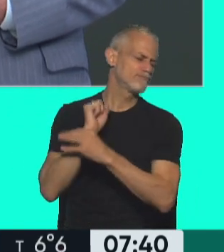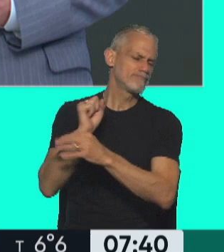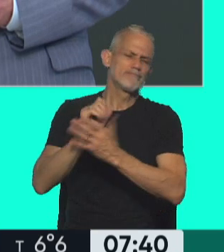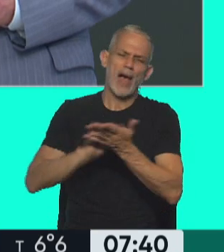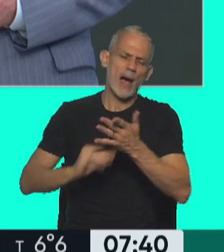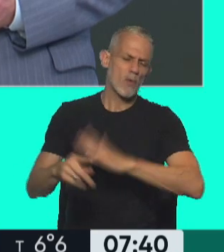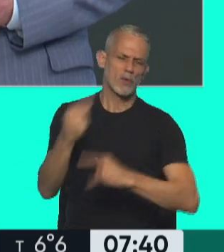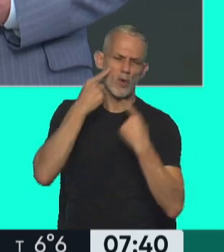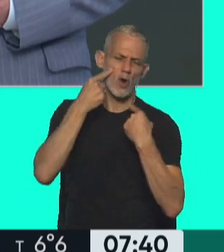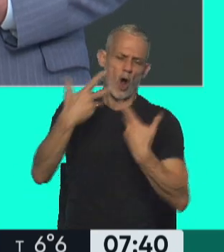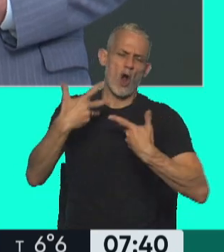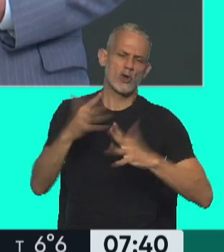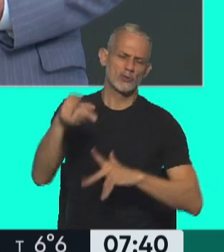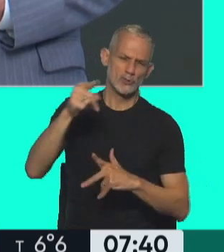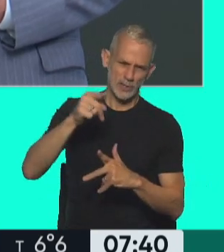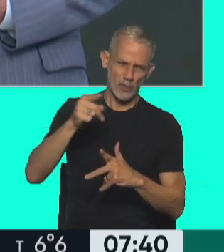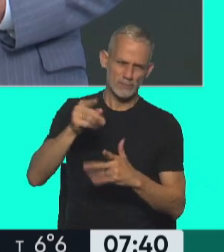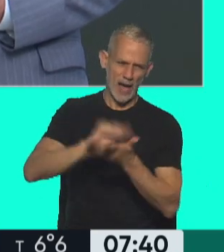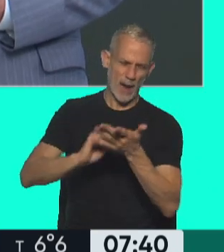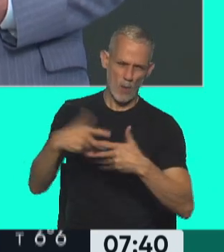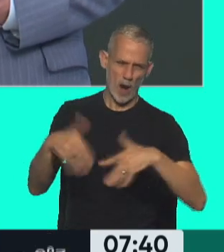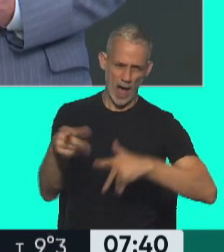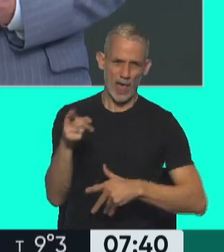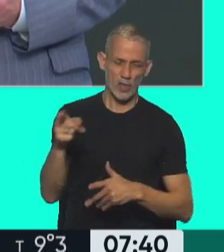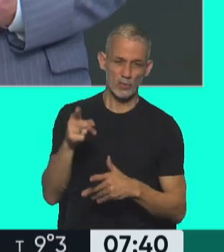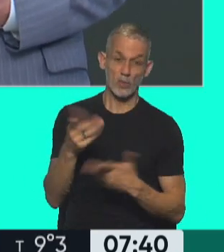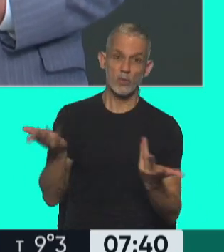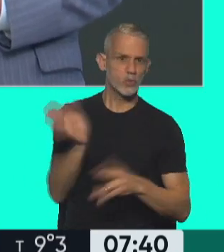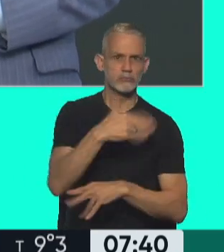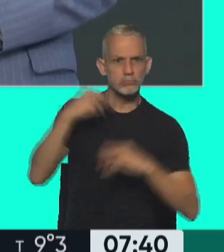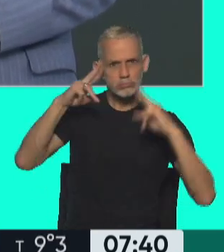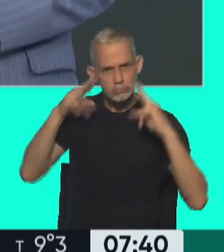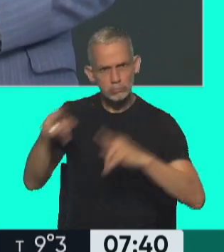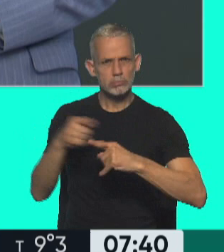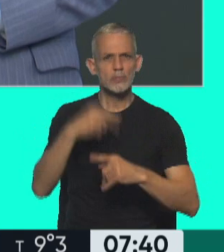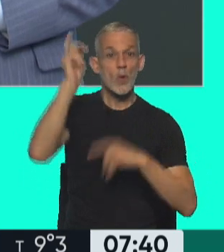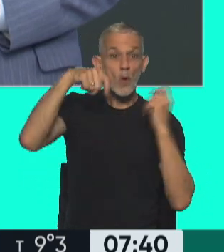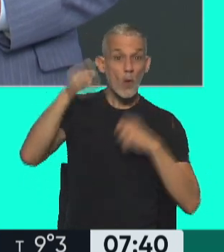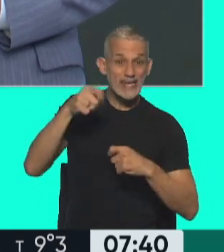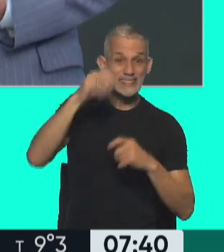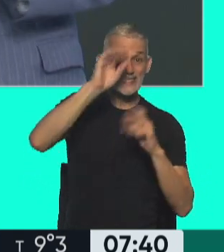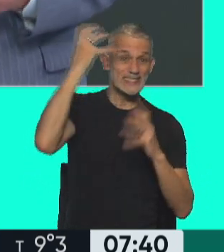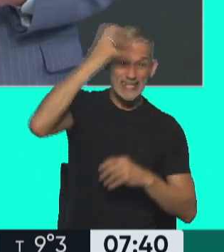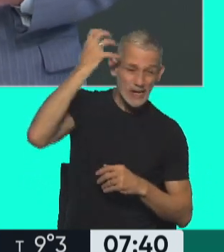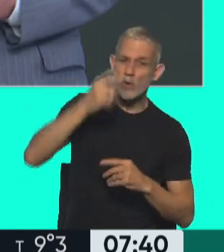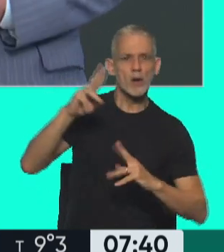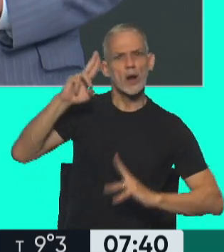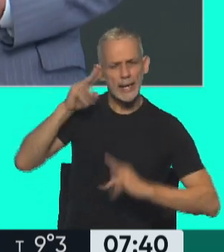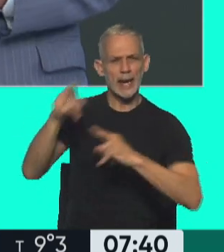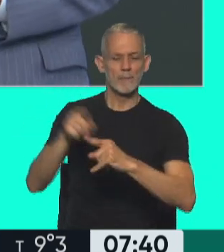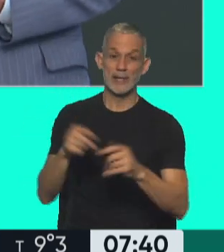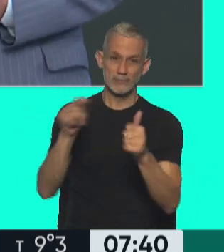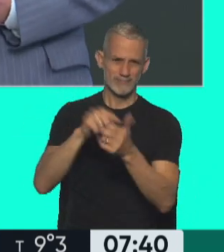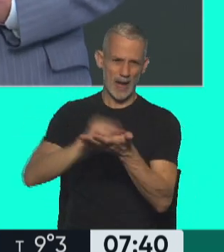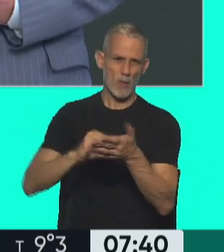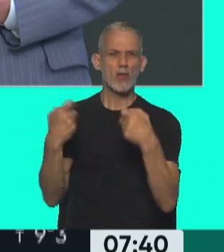y reconocidos en el fuero penal, uno de los hombres más respetados también por los jueces en Comodoro Py. Será él, junto con